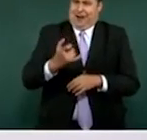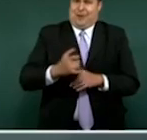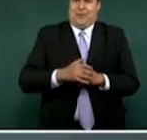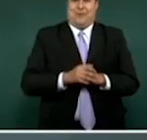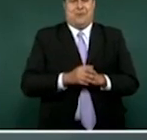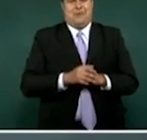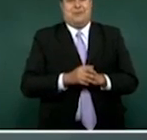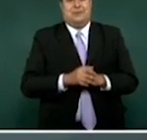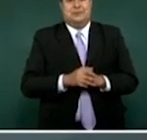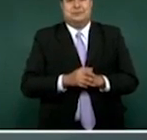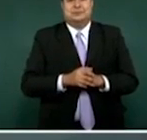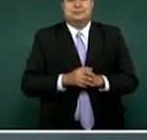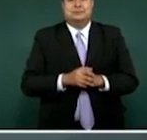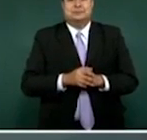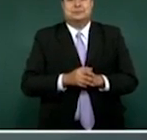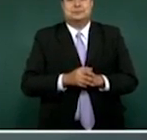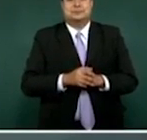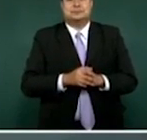porque